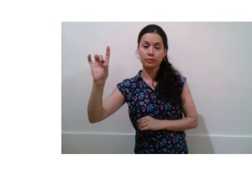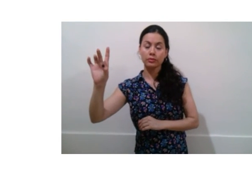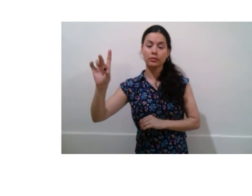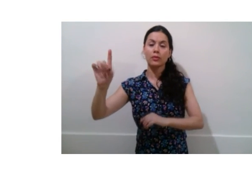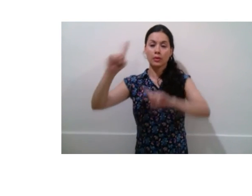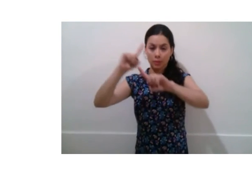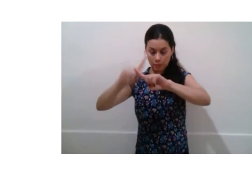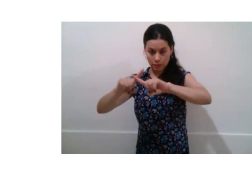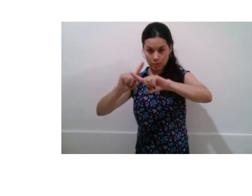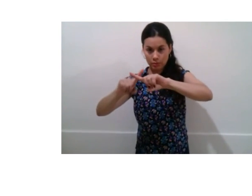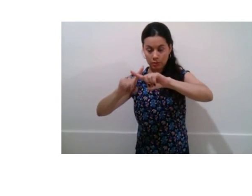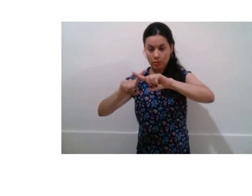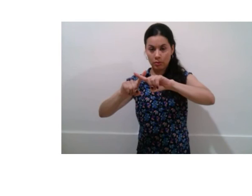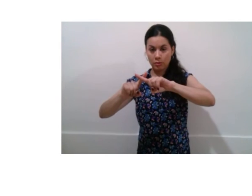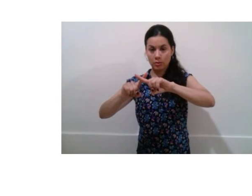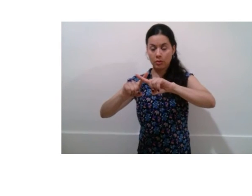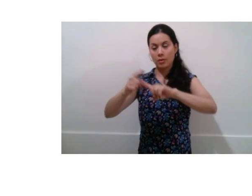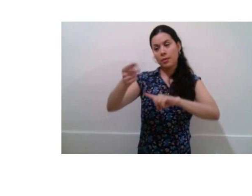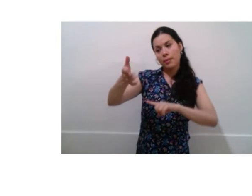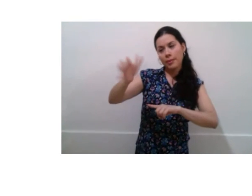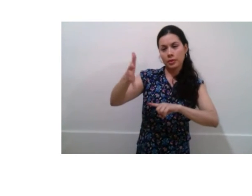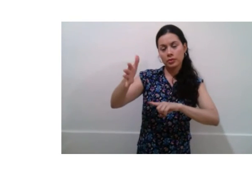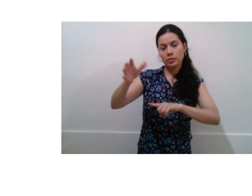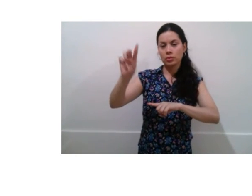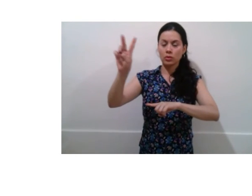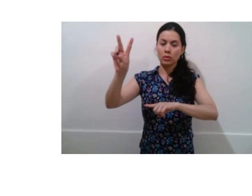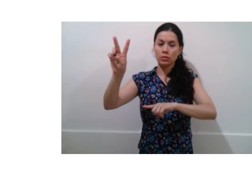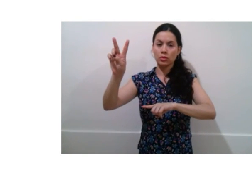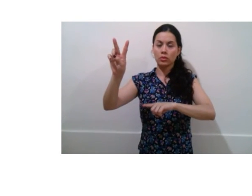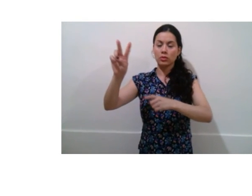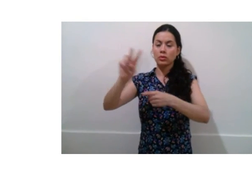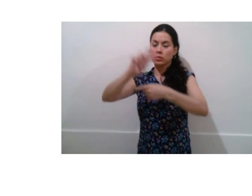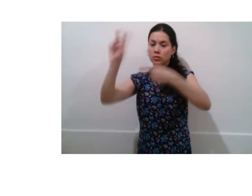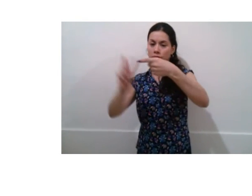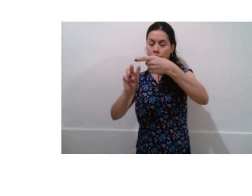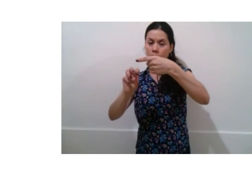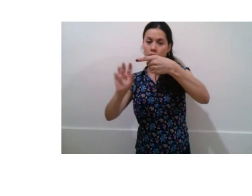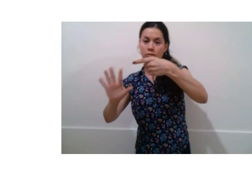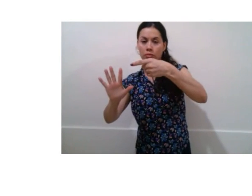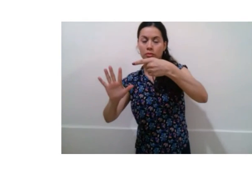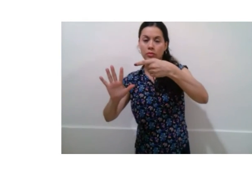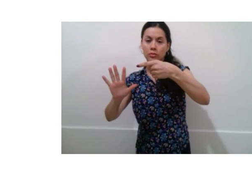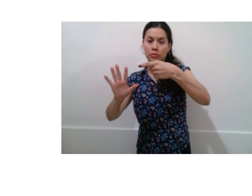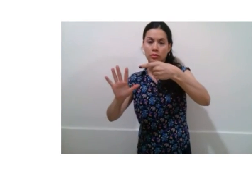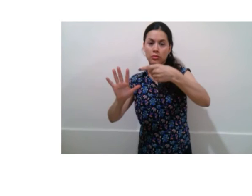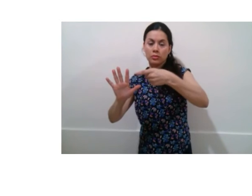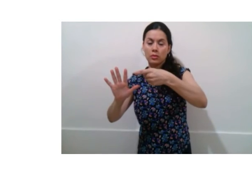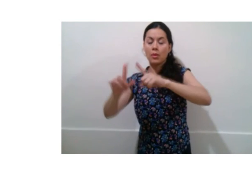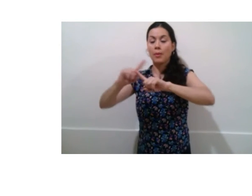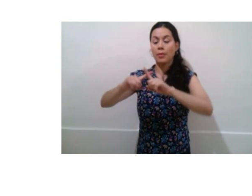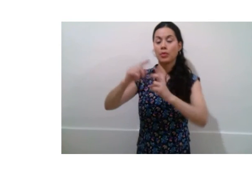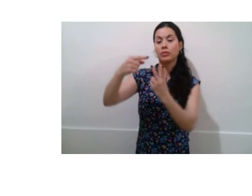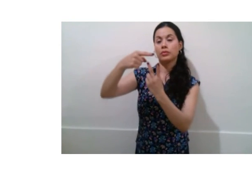que se multiplica por más o menos 2 sobre 75 por